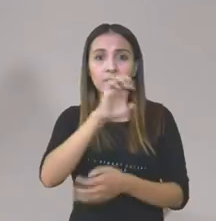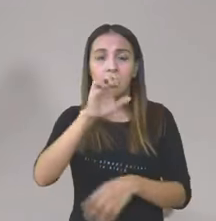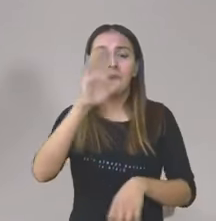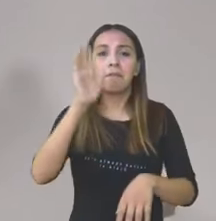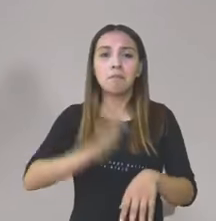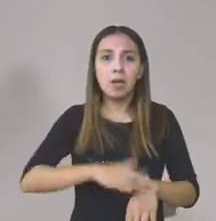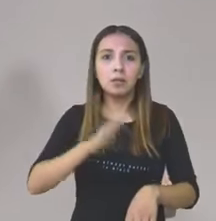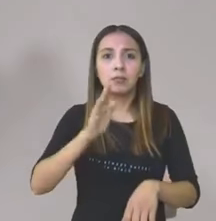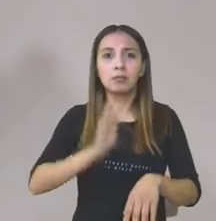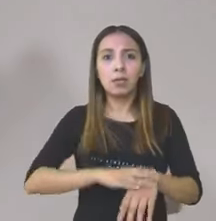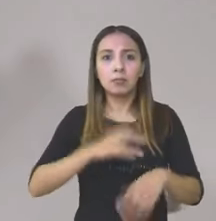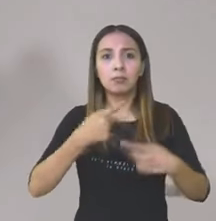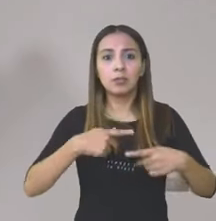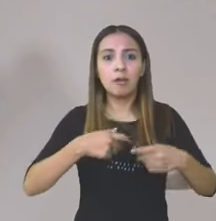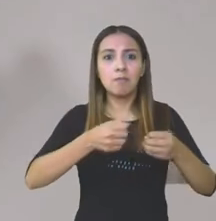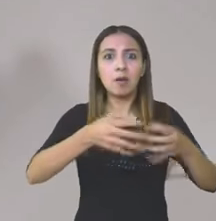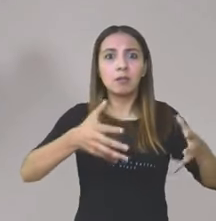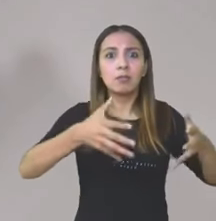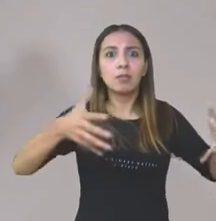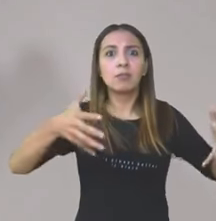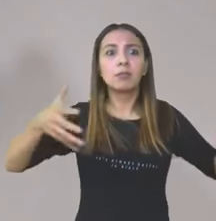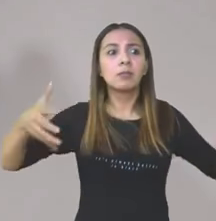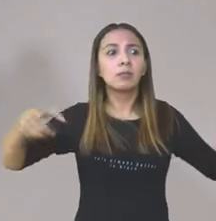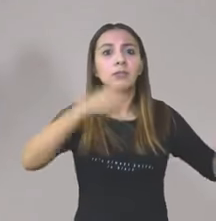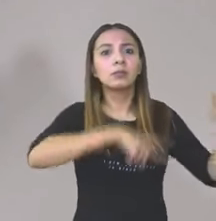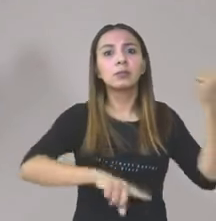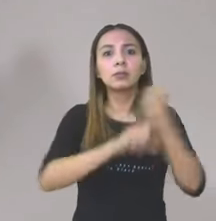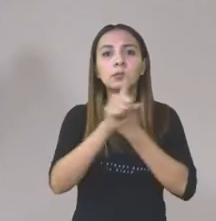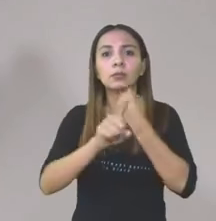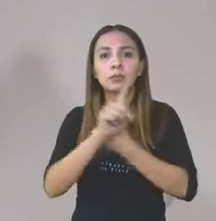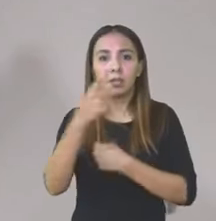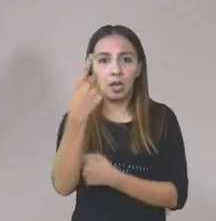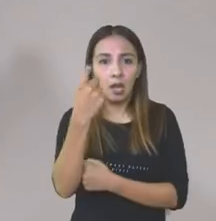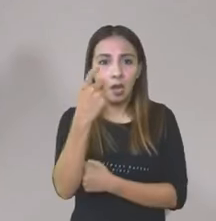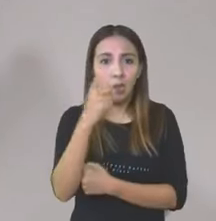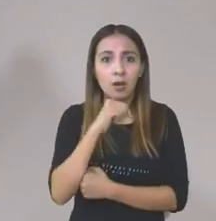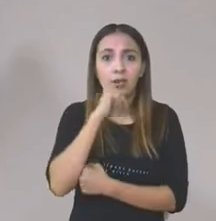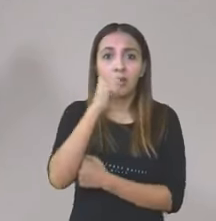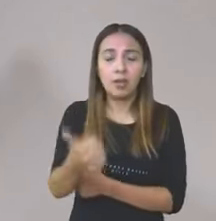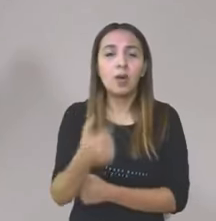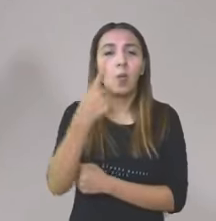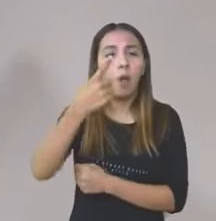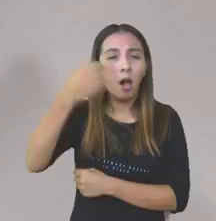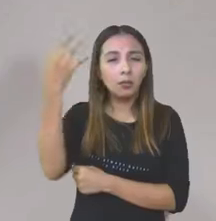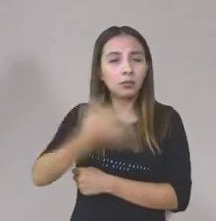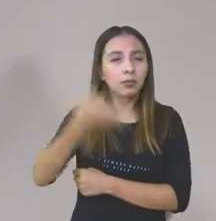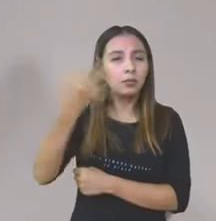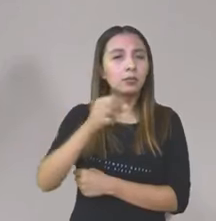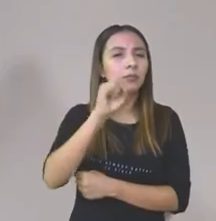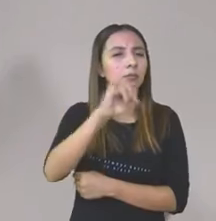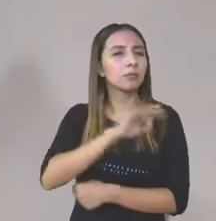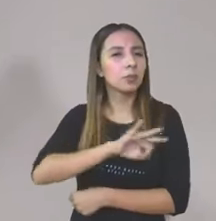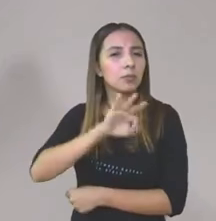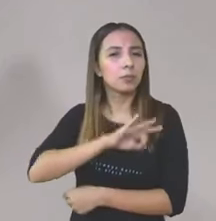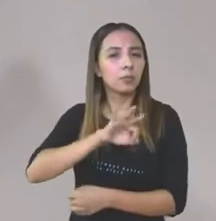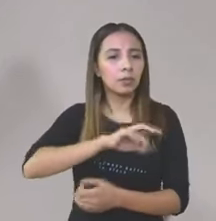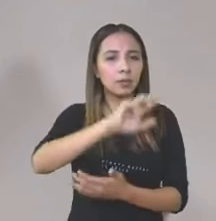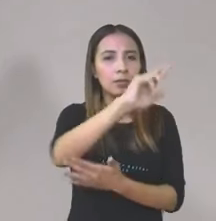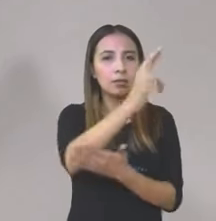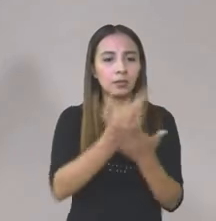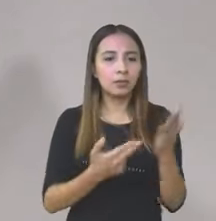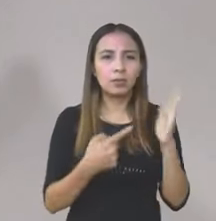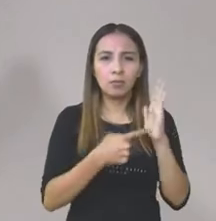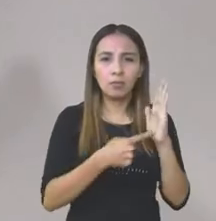y fraccionamientos que ya no reciben agua. Lo que sí siguen recibiendo puntualmente es el recibo